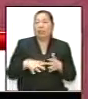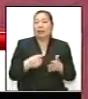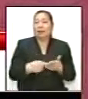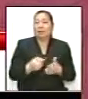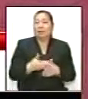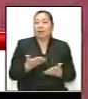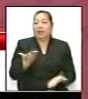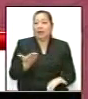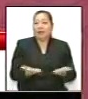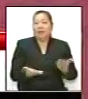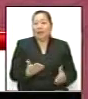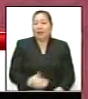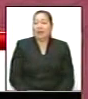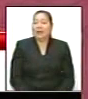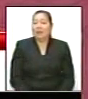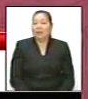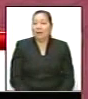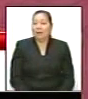parte del balance?